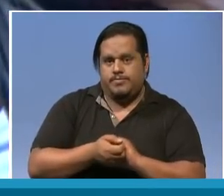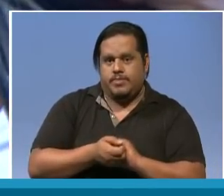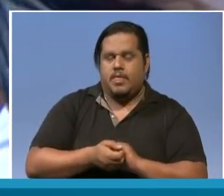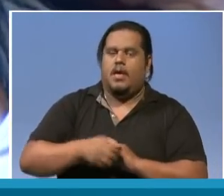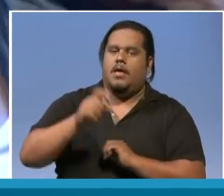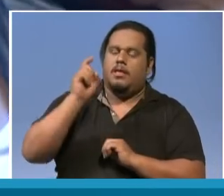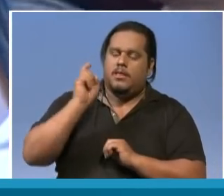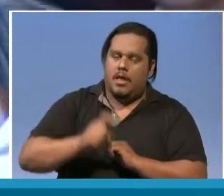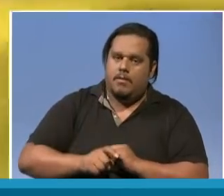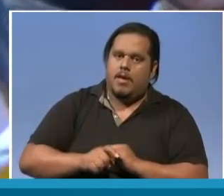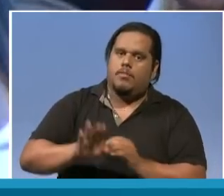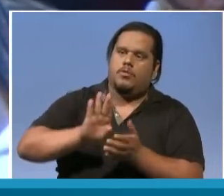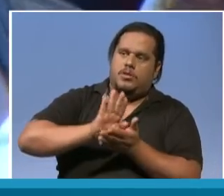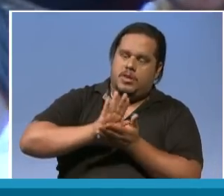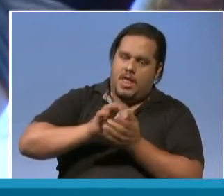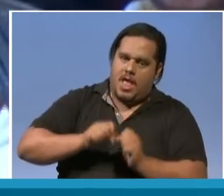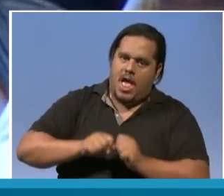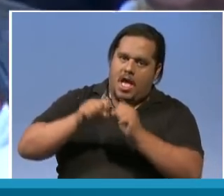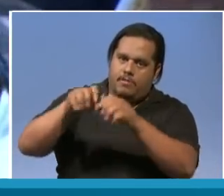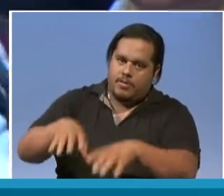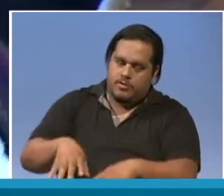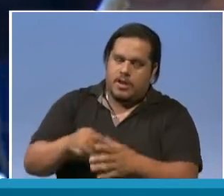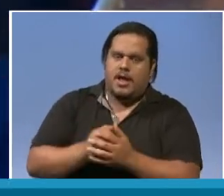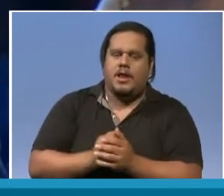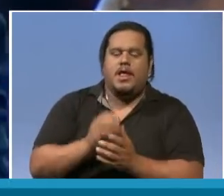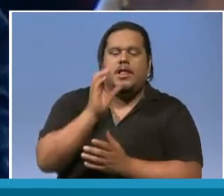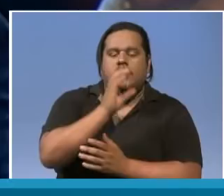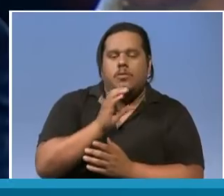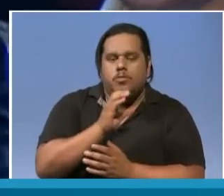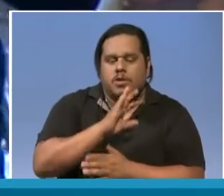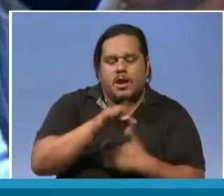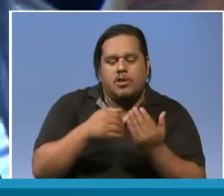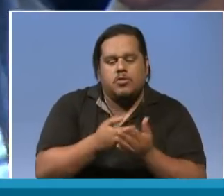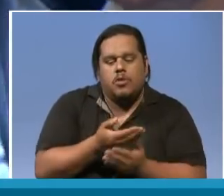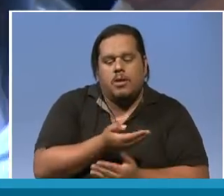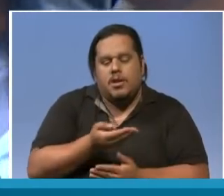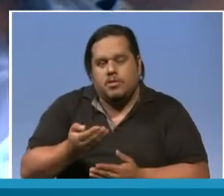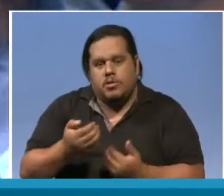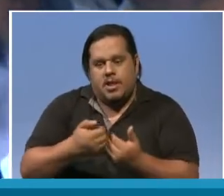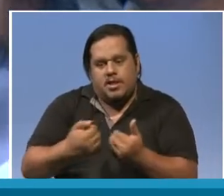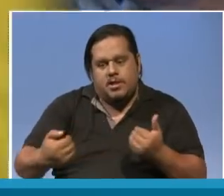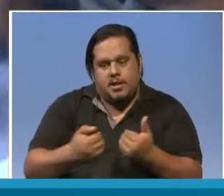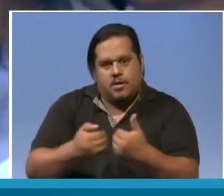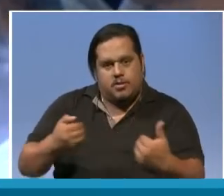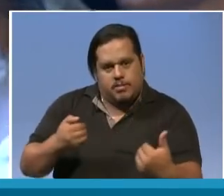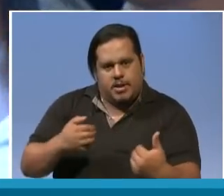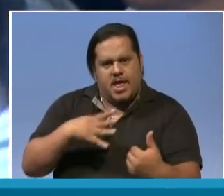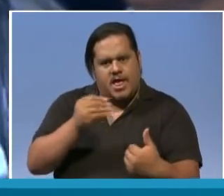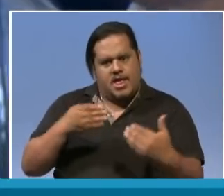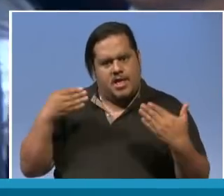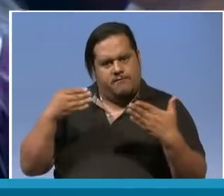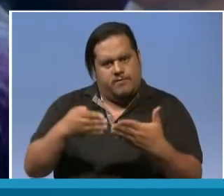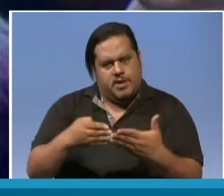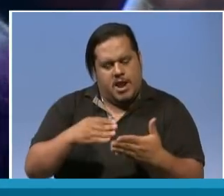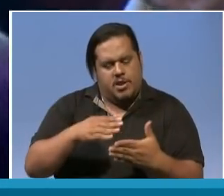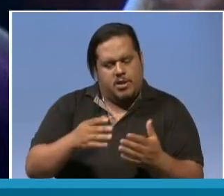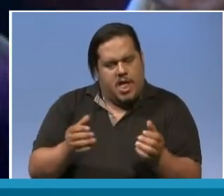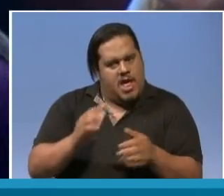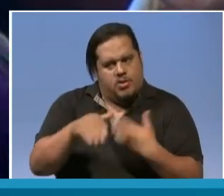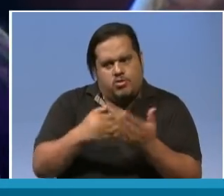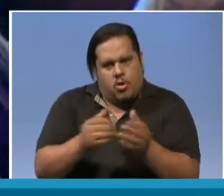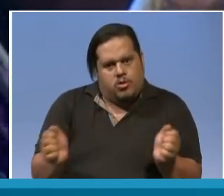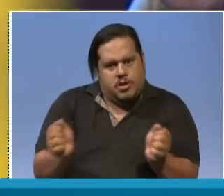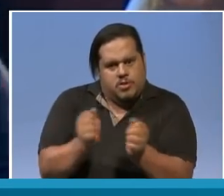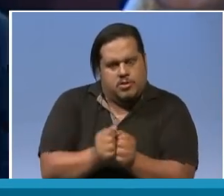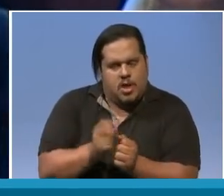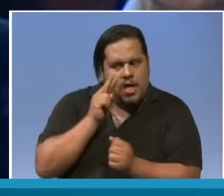Tenemos que dejar de buscar aquello que nos separa y enfocarnos en lo que nos une, ver en el otro alguien